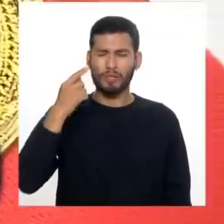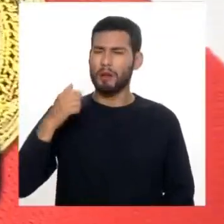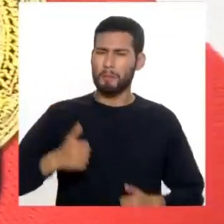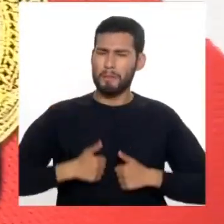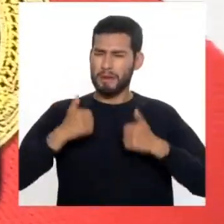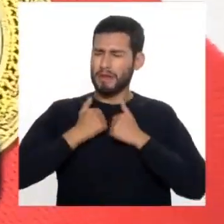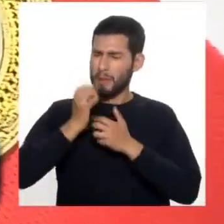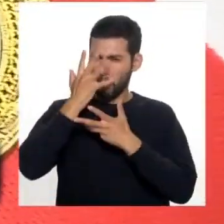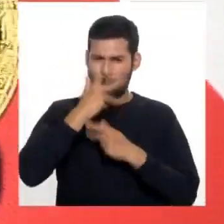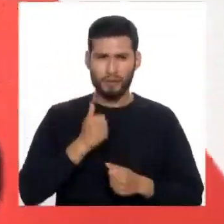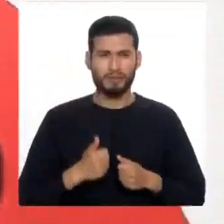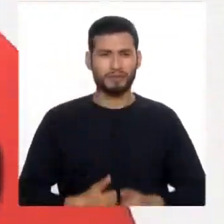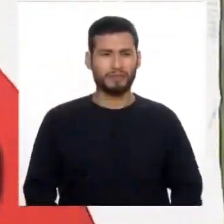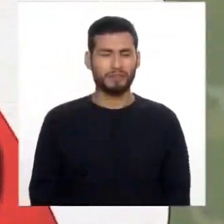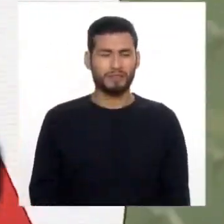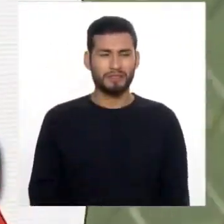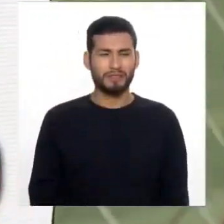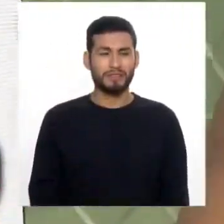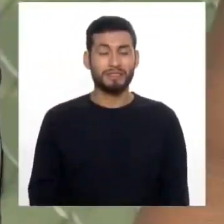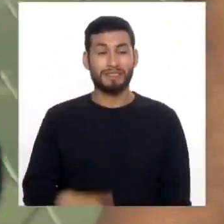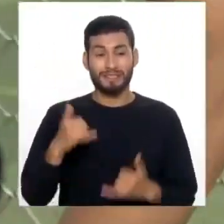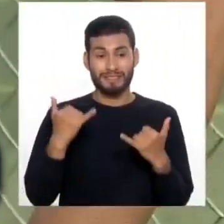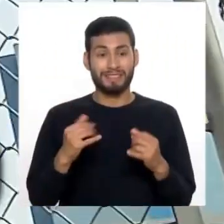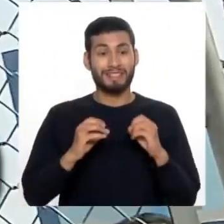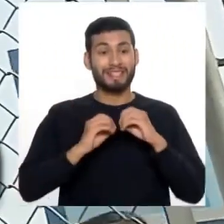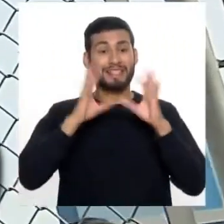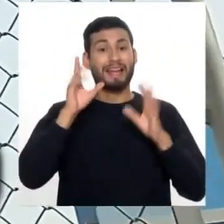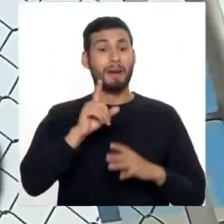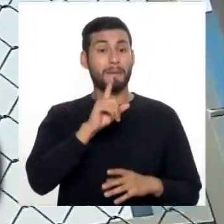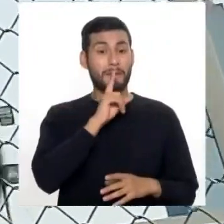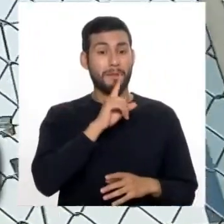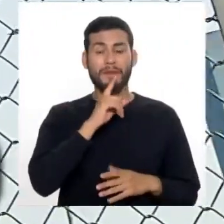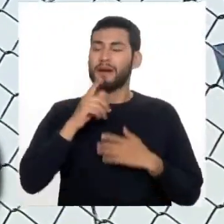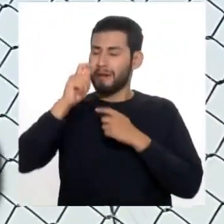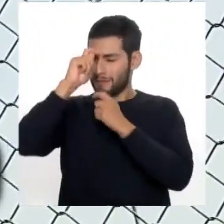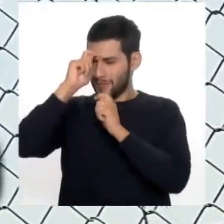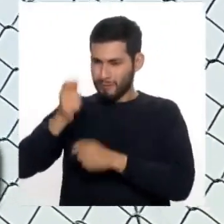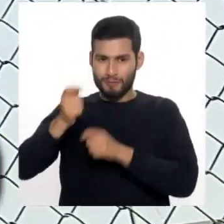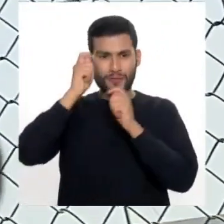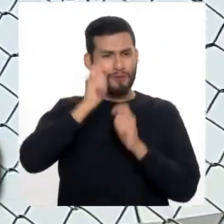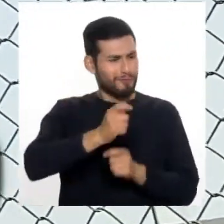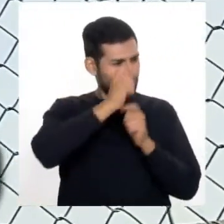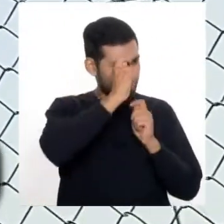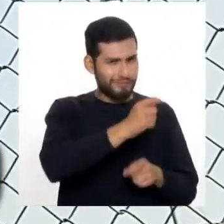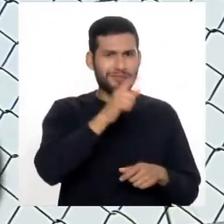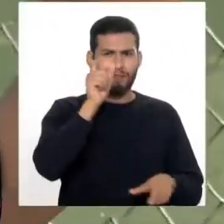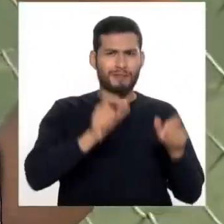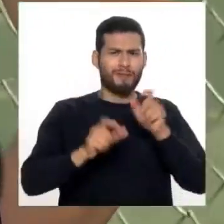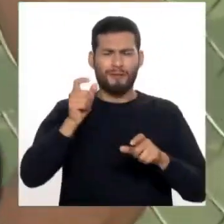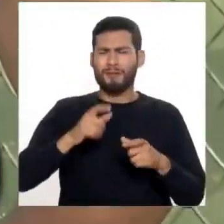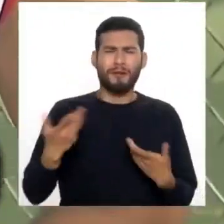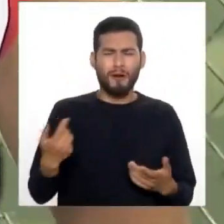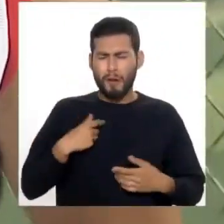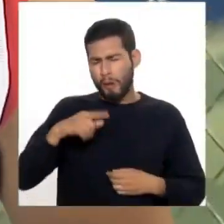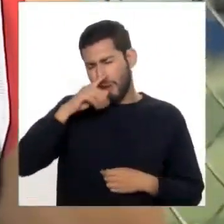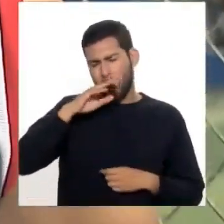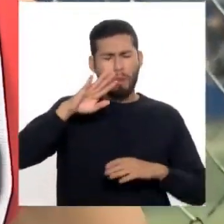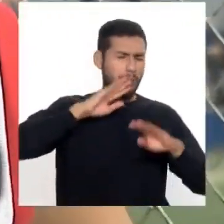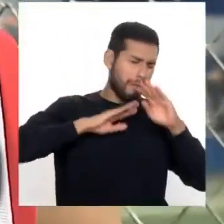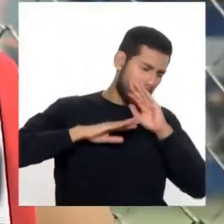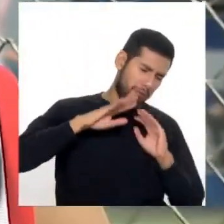vida. En este Día del Padre, saludamos a aquellos guerreros que no se dejan llevar por